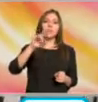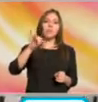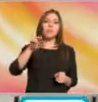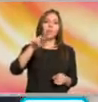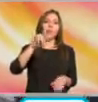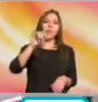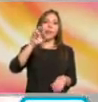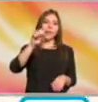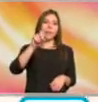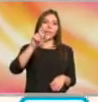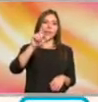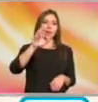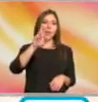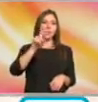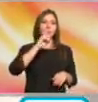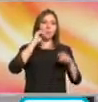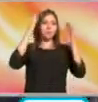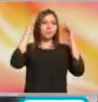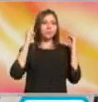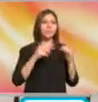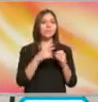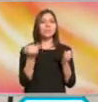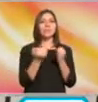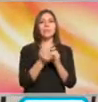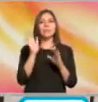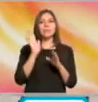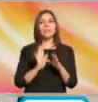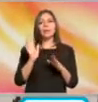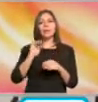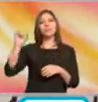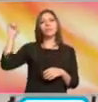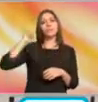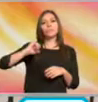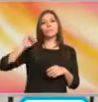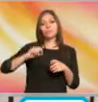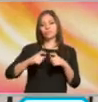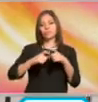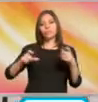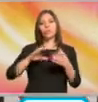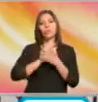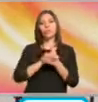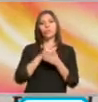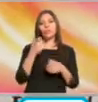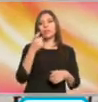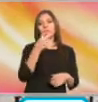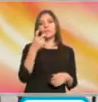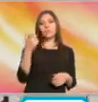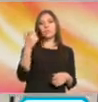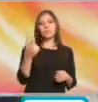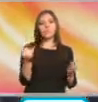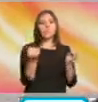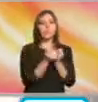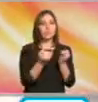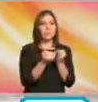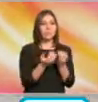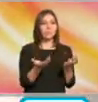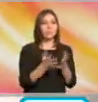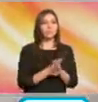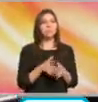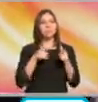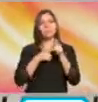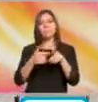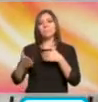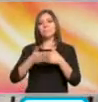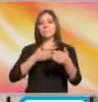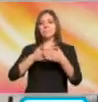se parece incluso al billete de lotería que había antiguamente, ese de 200 pesos. ¿A poco no? Pero sigamos